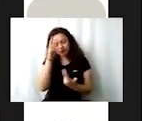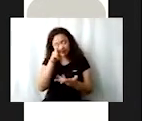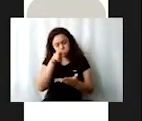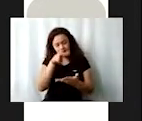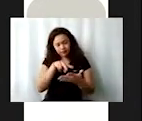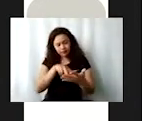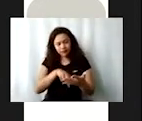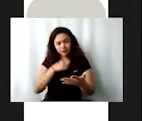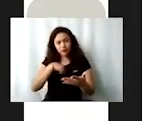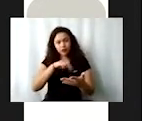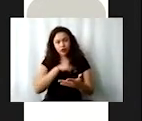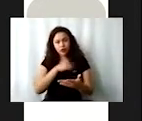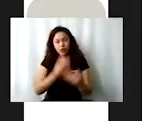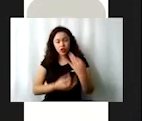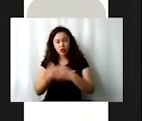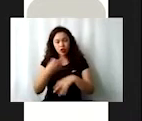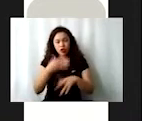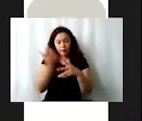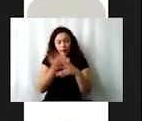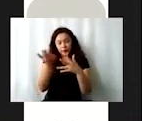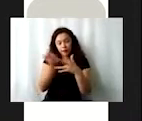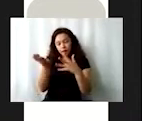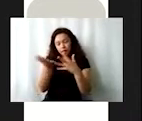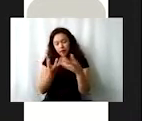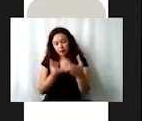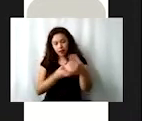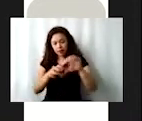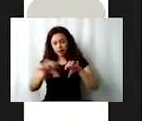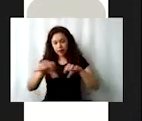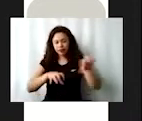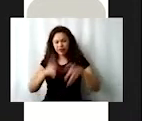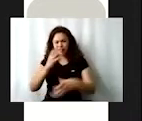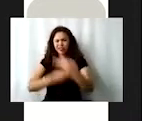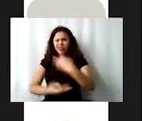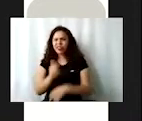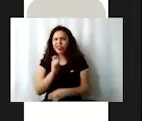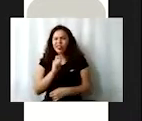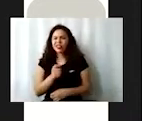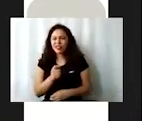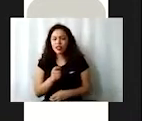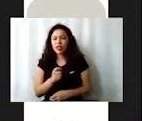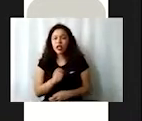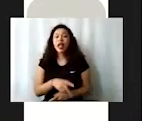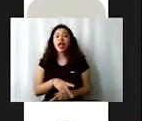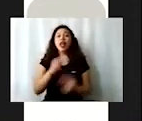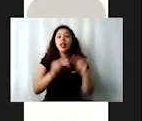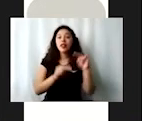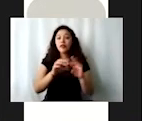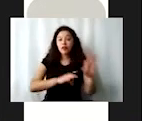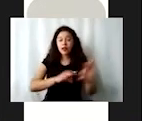nosotros separar el todo en sus partes. ¿Y cuál es ese todo? Lo que indica el puesto. Eso